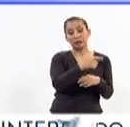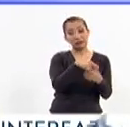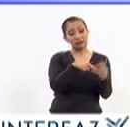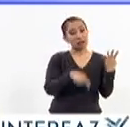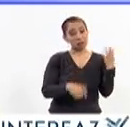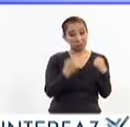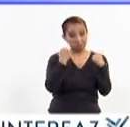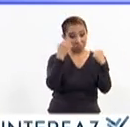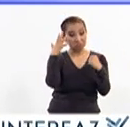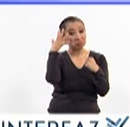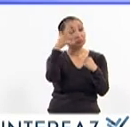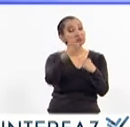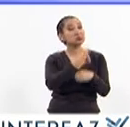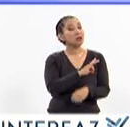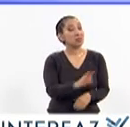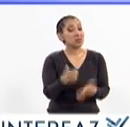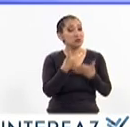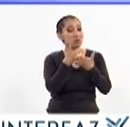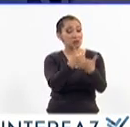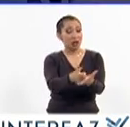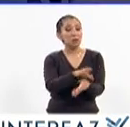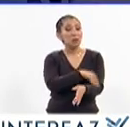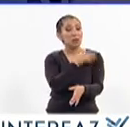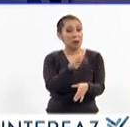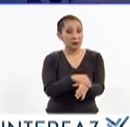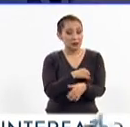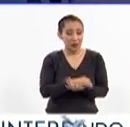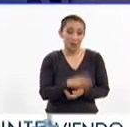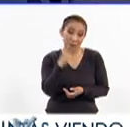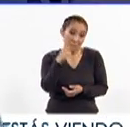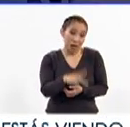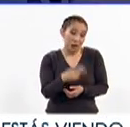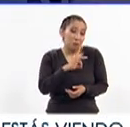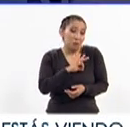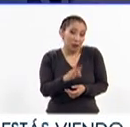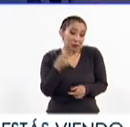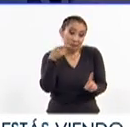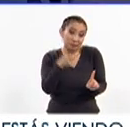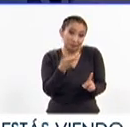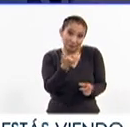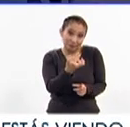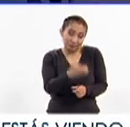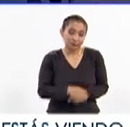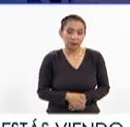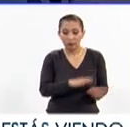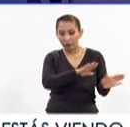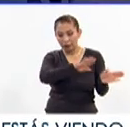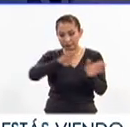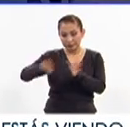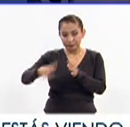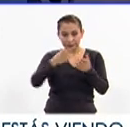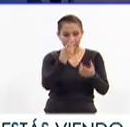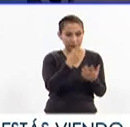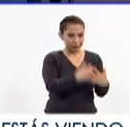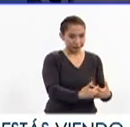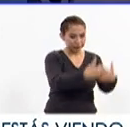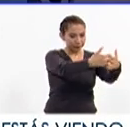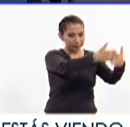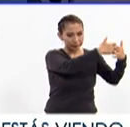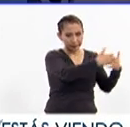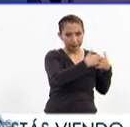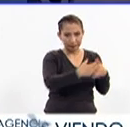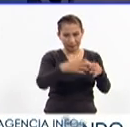son potenciales importantes que tenemos como país y pudiésemos dirigirnos ahí. En la parte industrial,